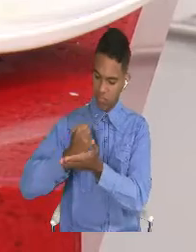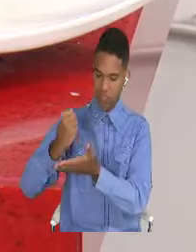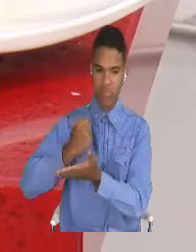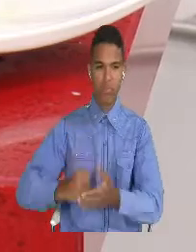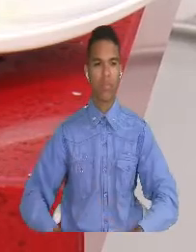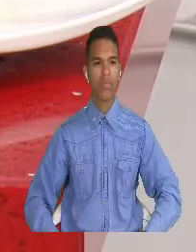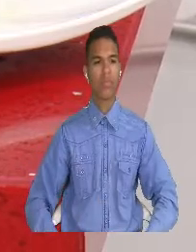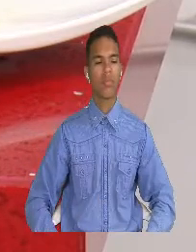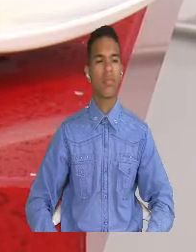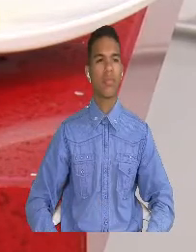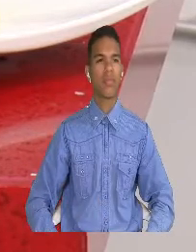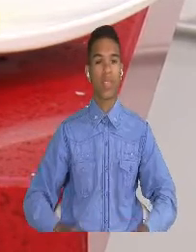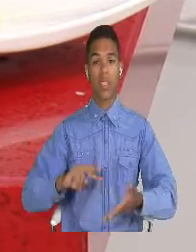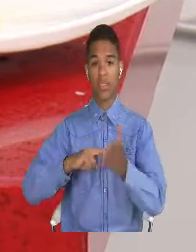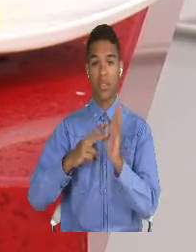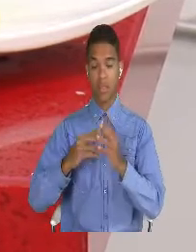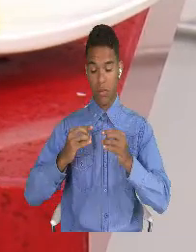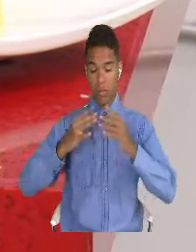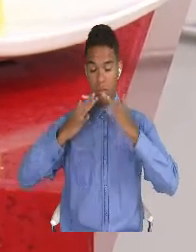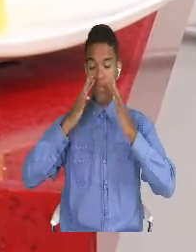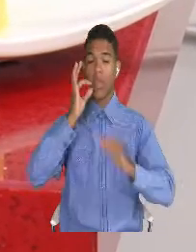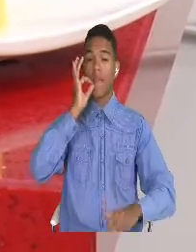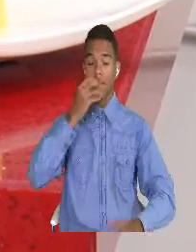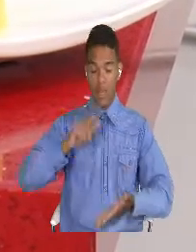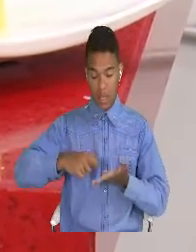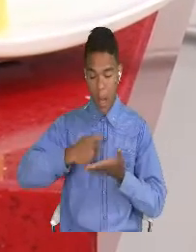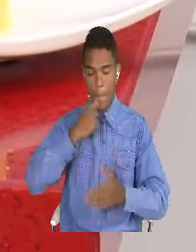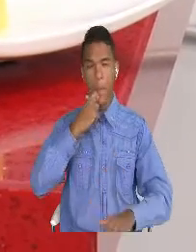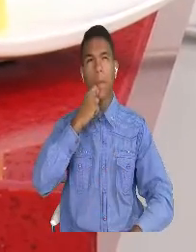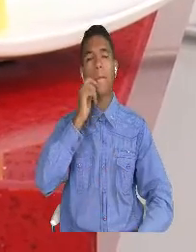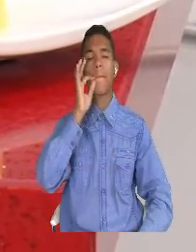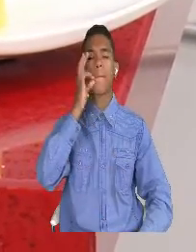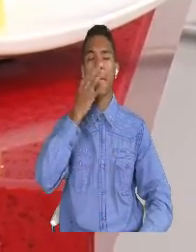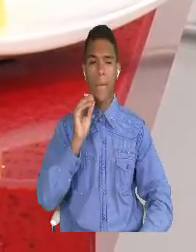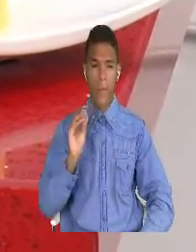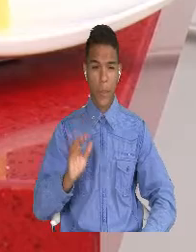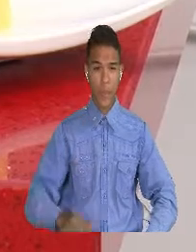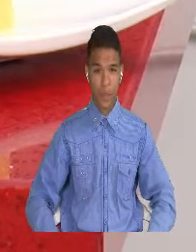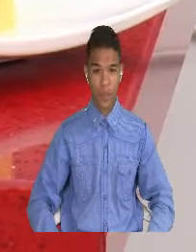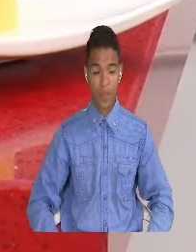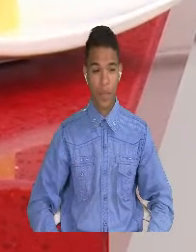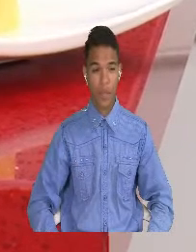hermoso, súper rico. Entonces, ya ahí pueden ver.